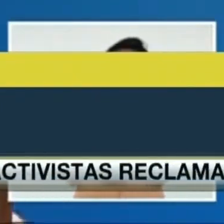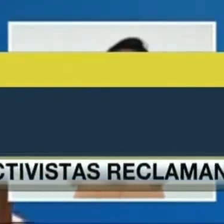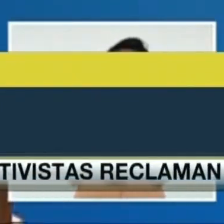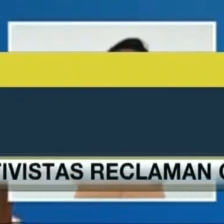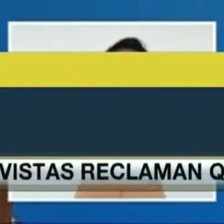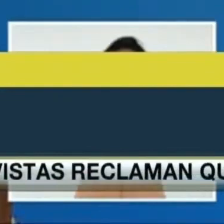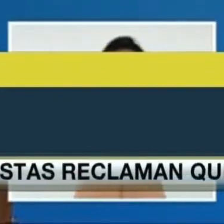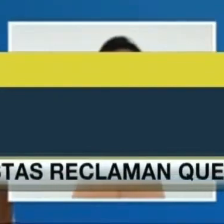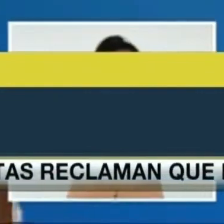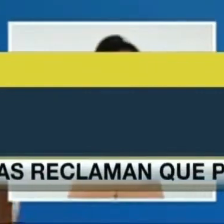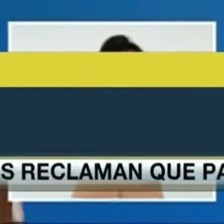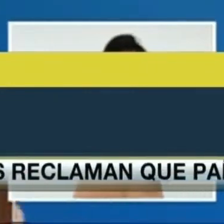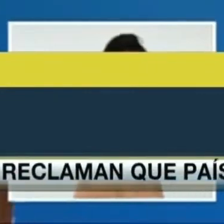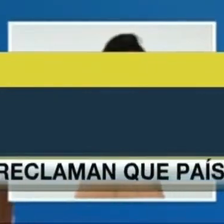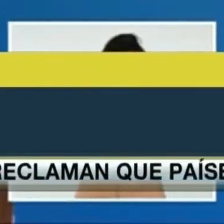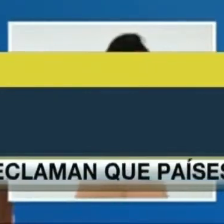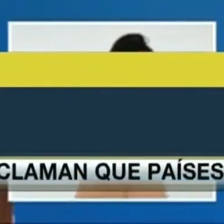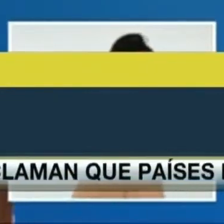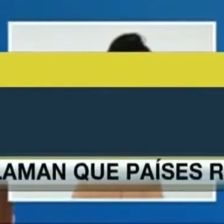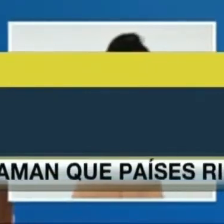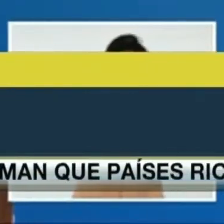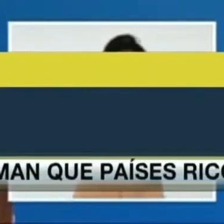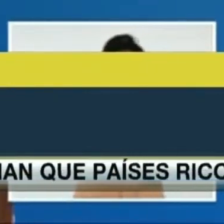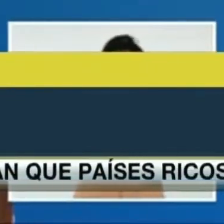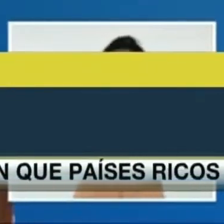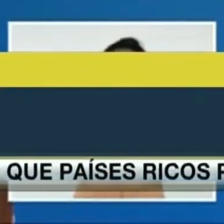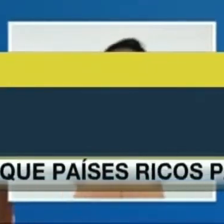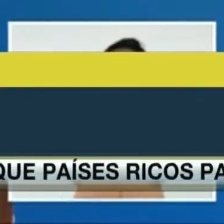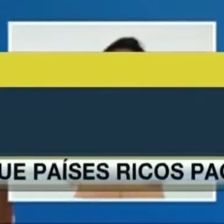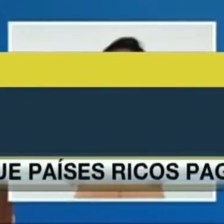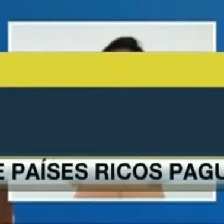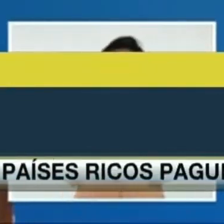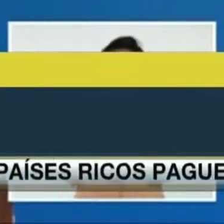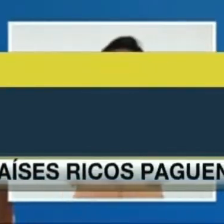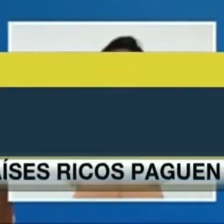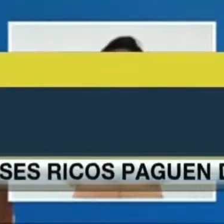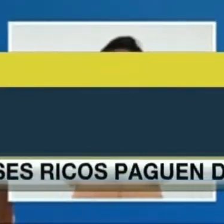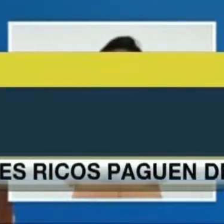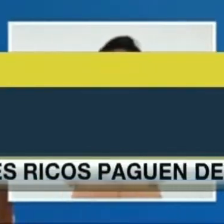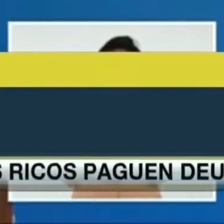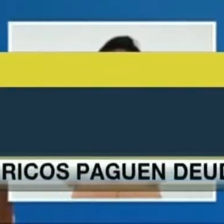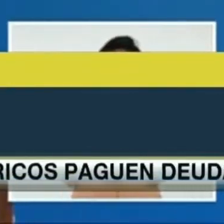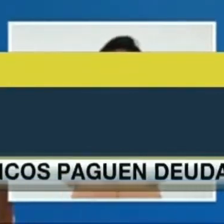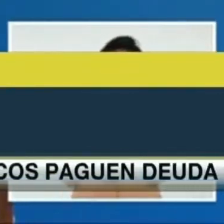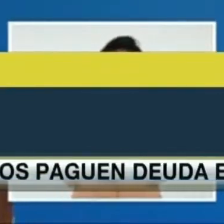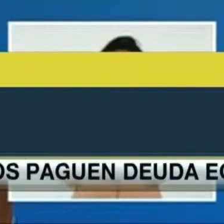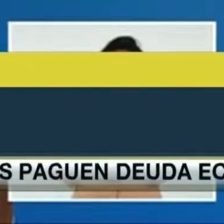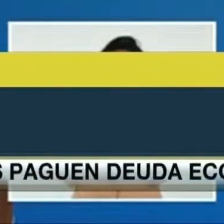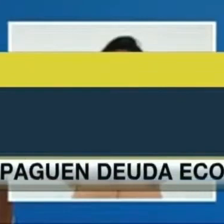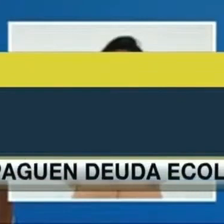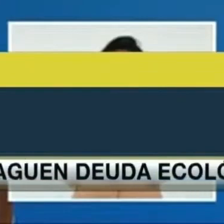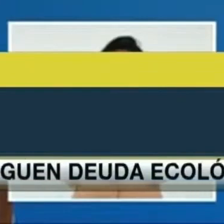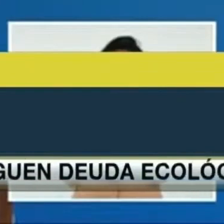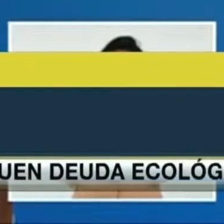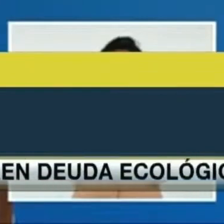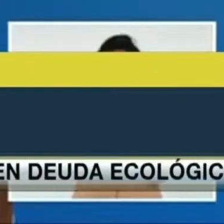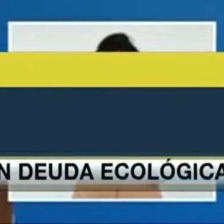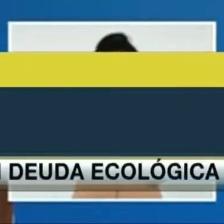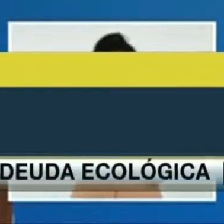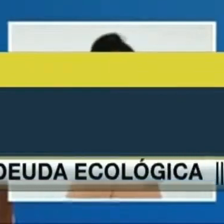Unidos afirma que el gobierno está colaborando activamente con el sector privado en los Estados